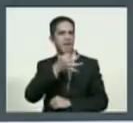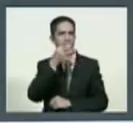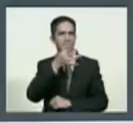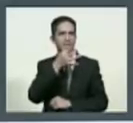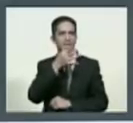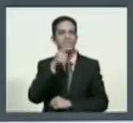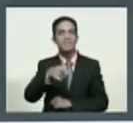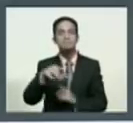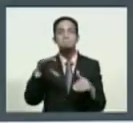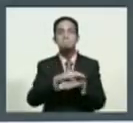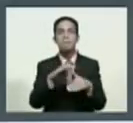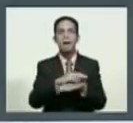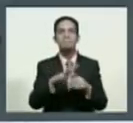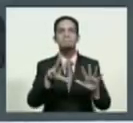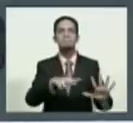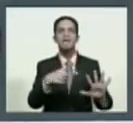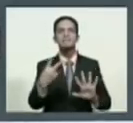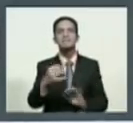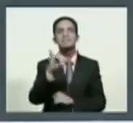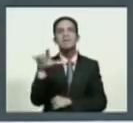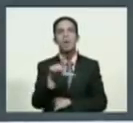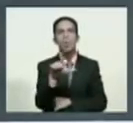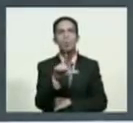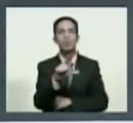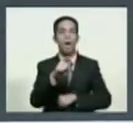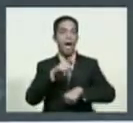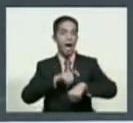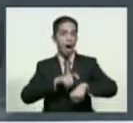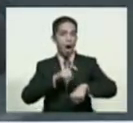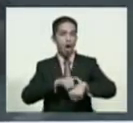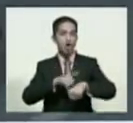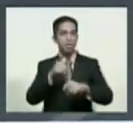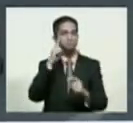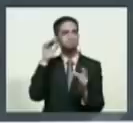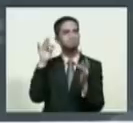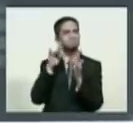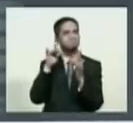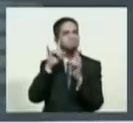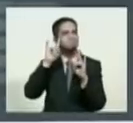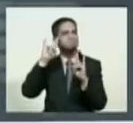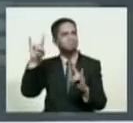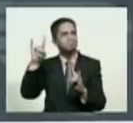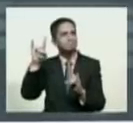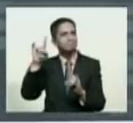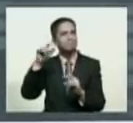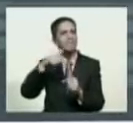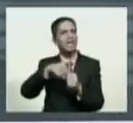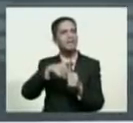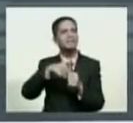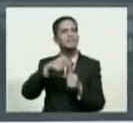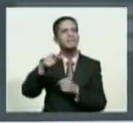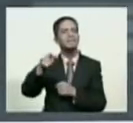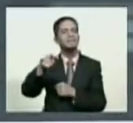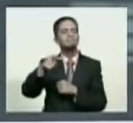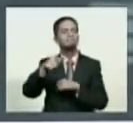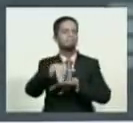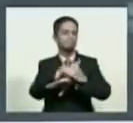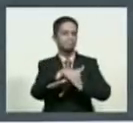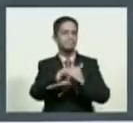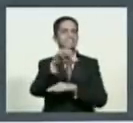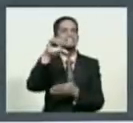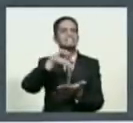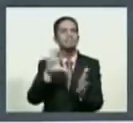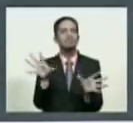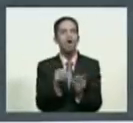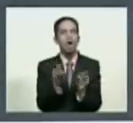Este martes 17 de julio. A esta hora nos vamos en vivo y directo con nuestro compañero Carlos Rebete. Se encuentra a las afueras del Centro de Convenciones en